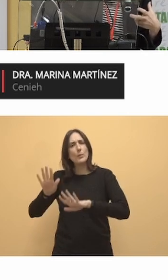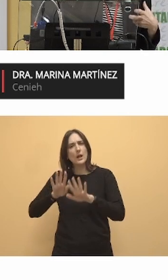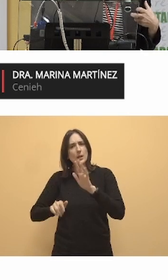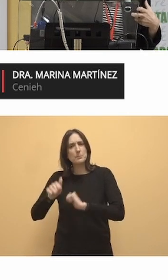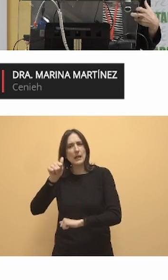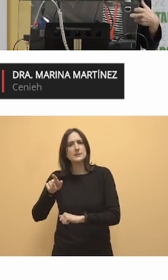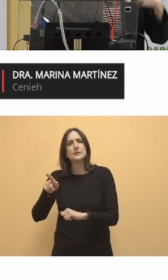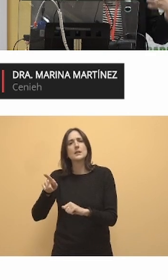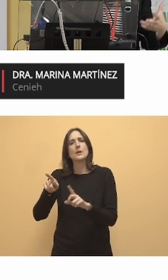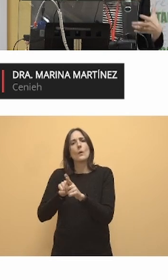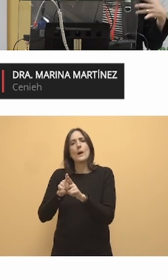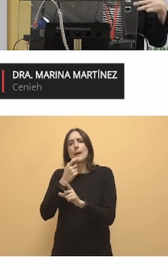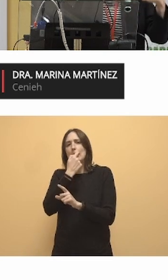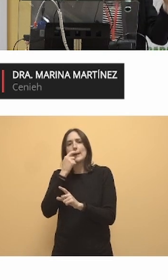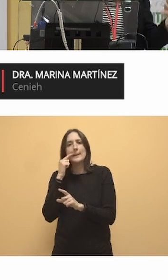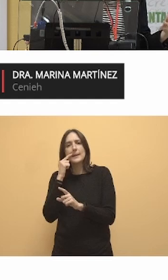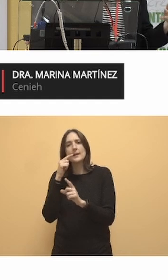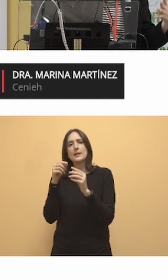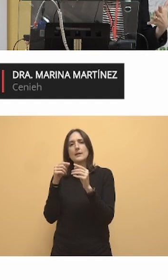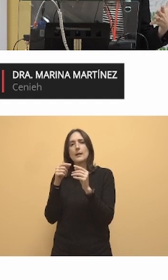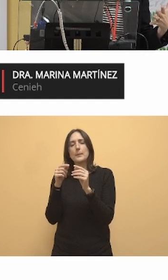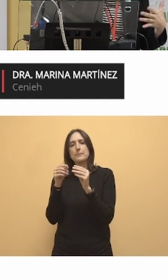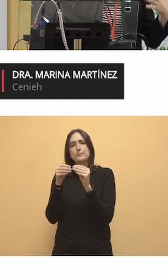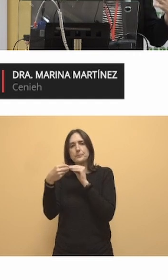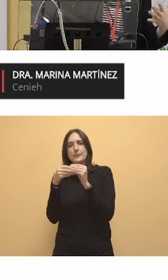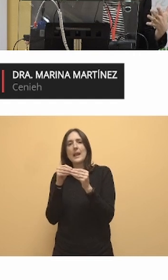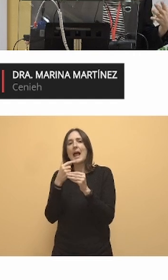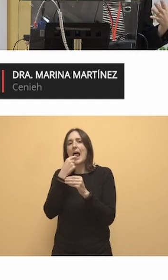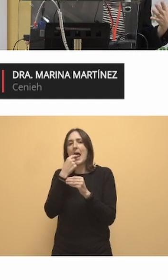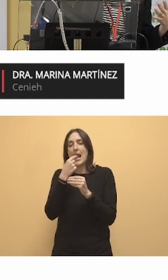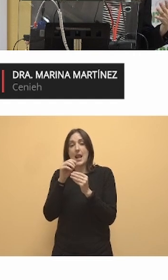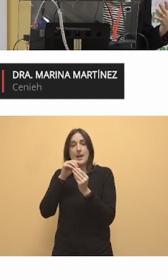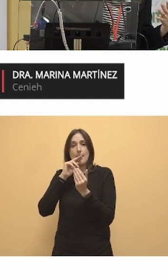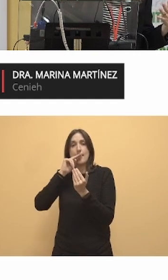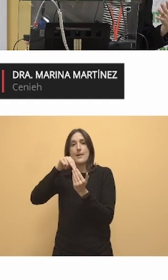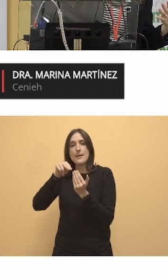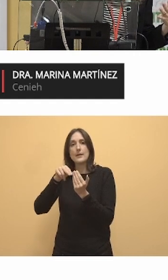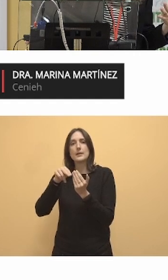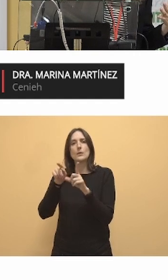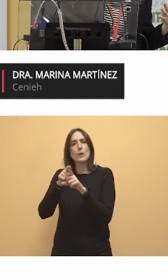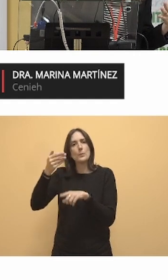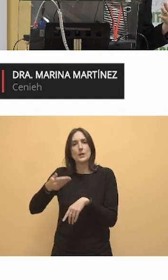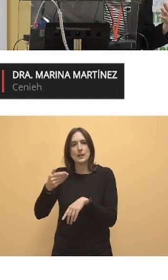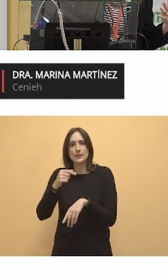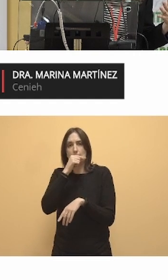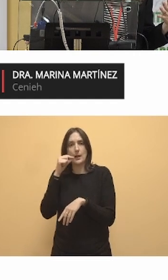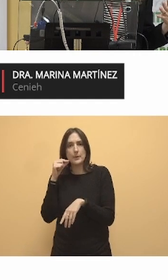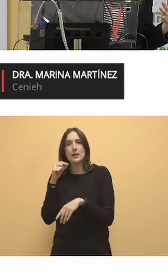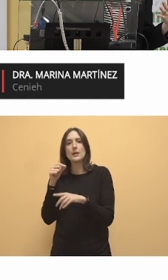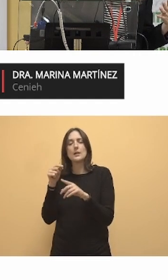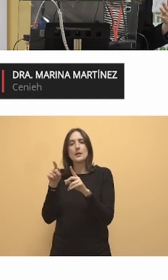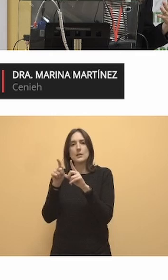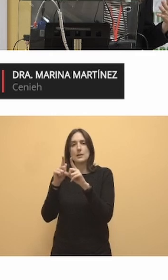por unos incisivos con una convexidad labial importante, con algo conocido como el